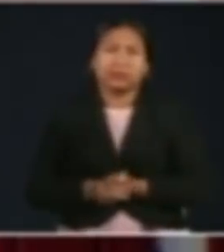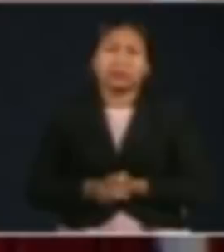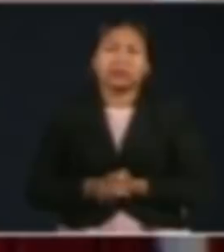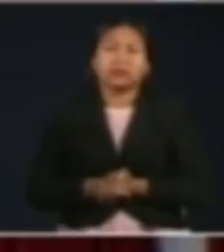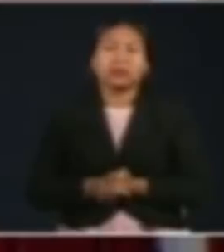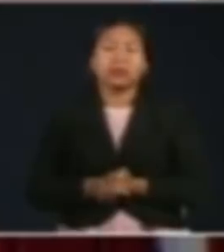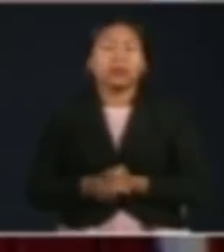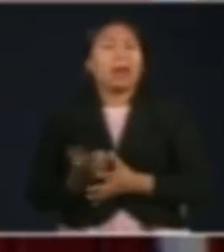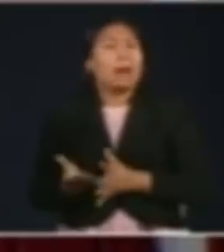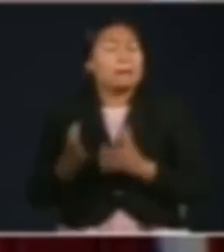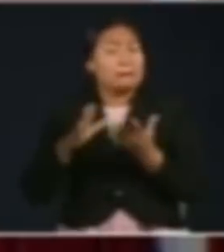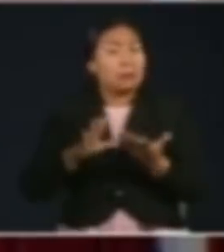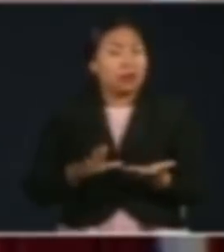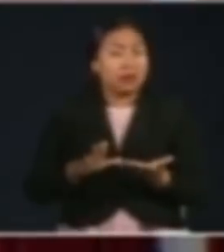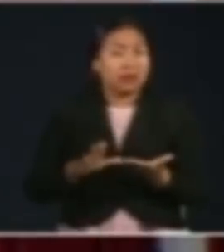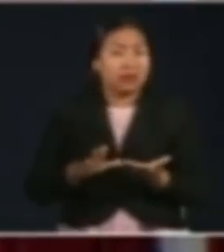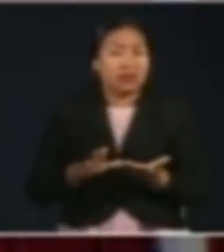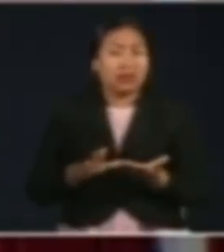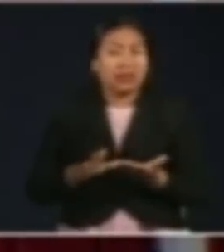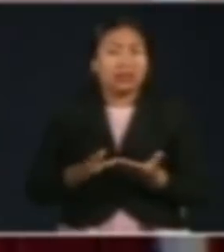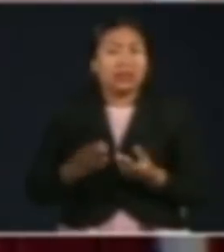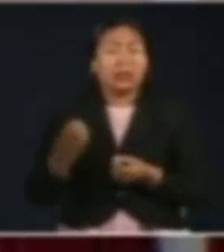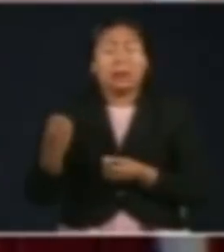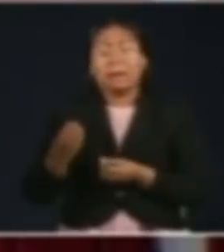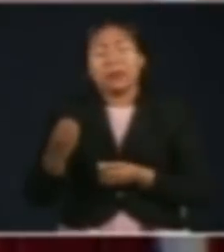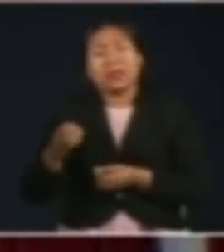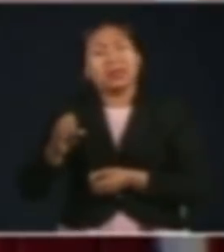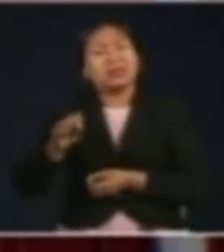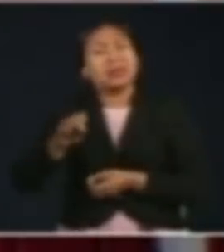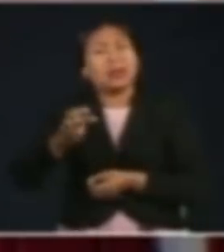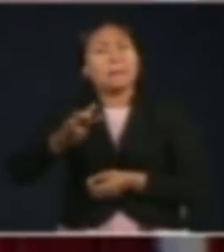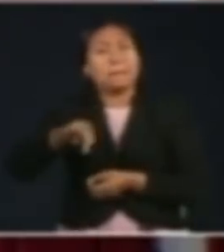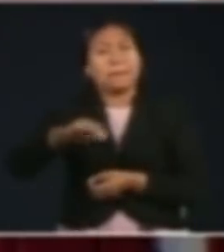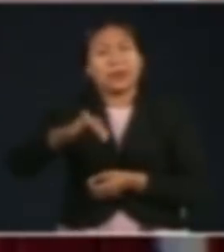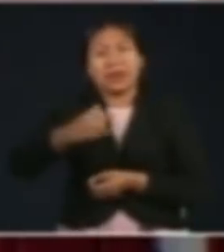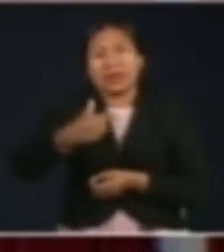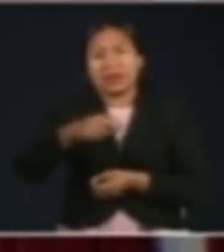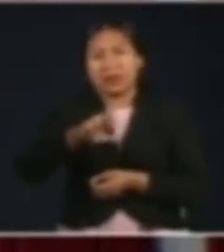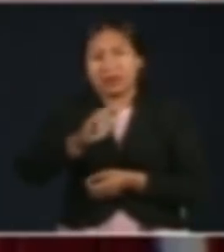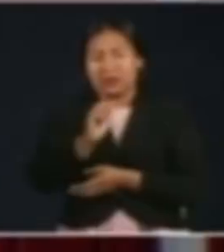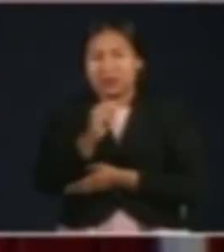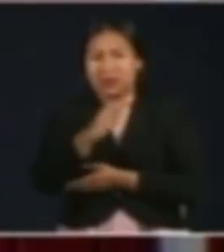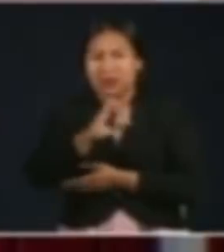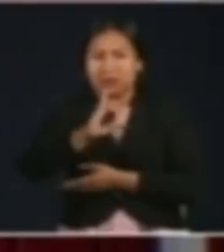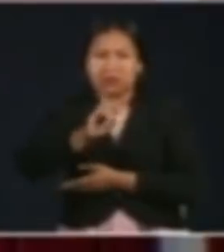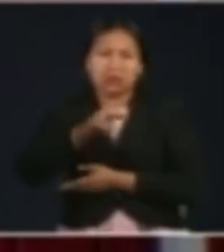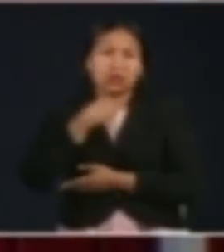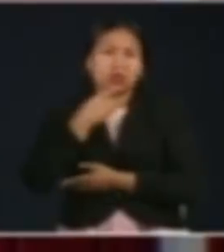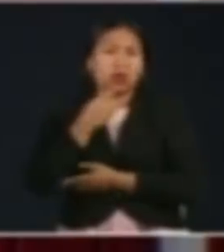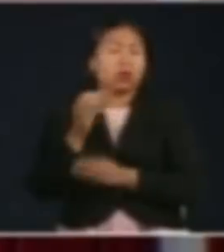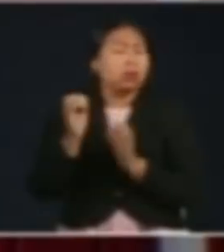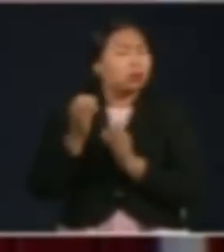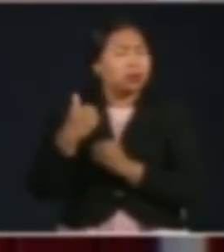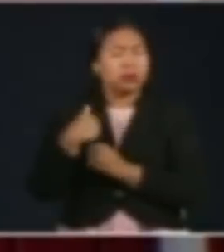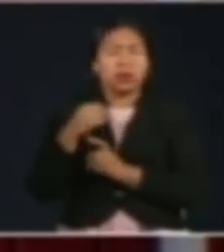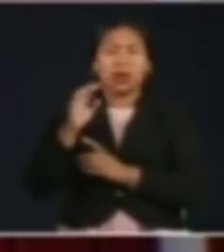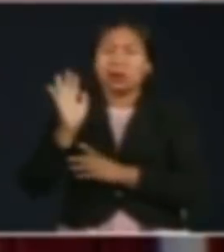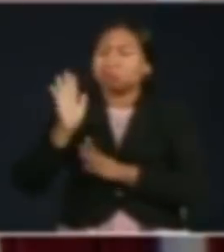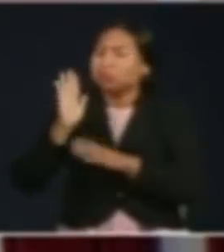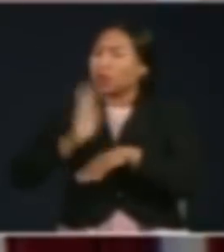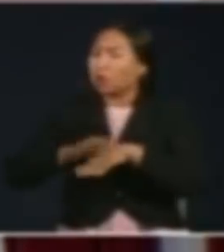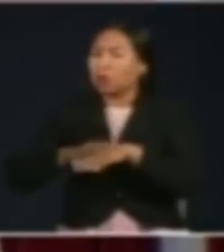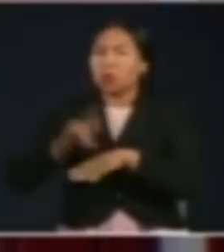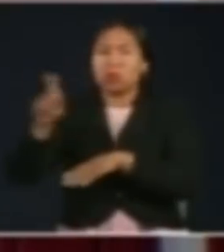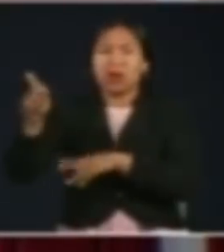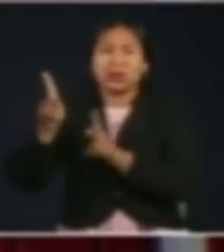Muerte. Sistema migratorio colapsado. Y no le he hecho la culpa a la directora de migración. Miren, no se la he hecho. Siento